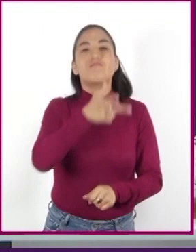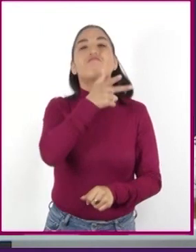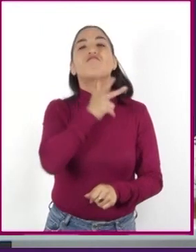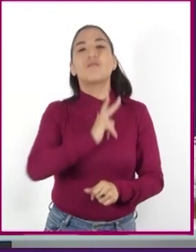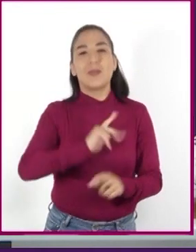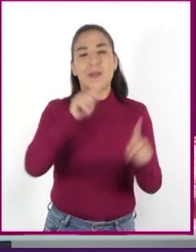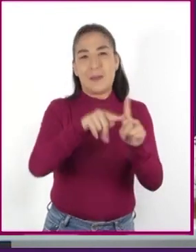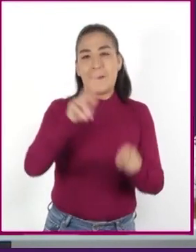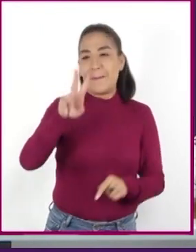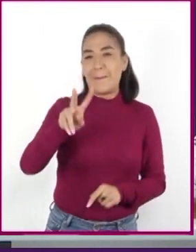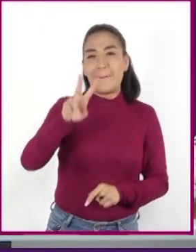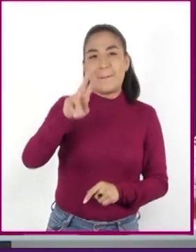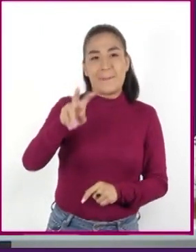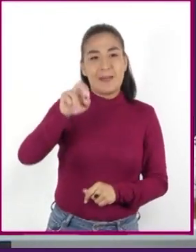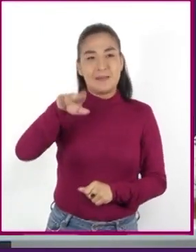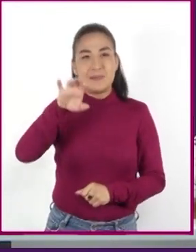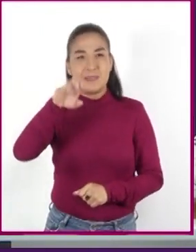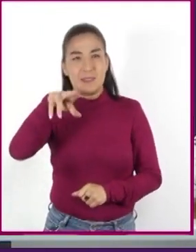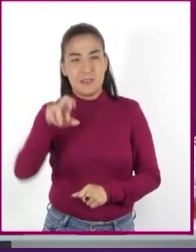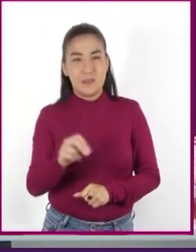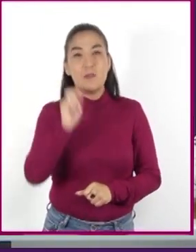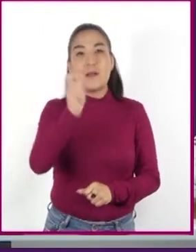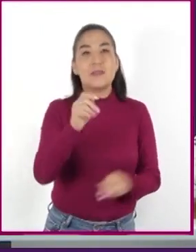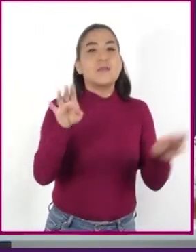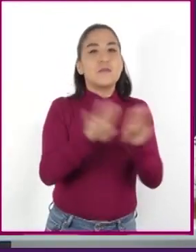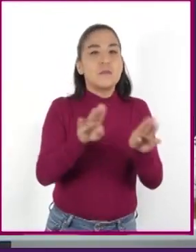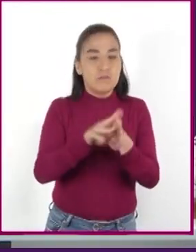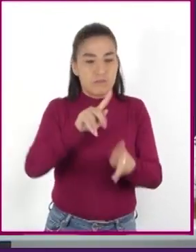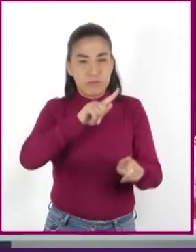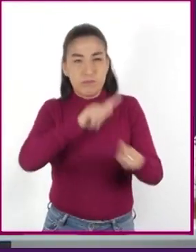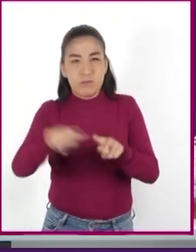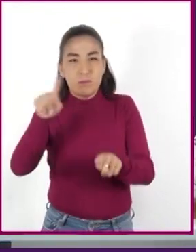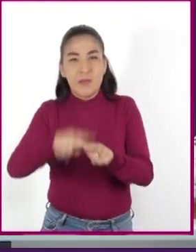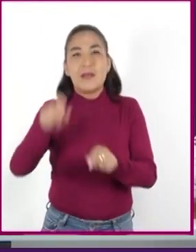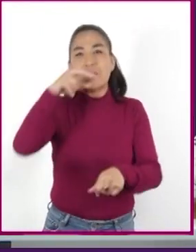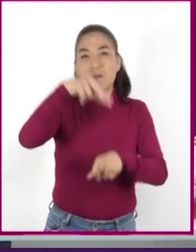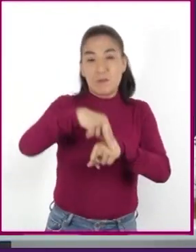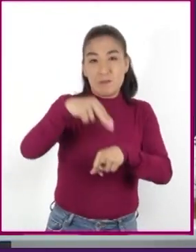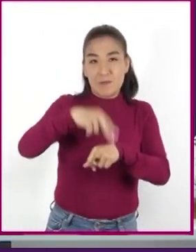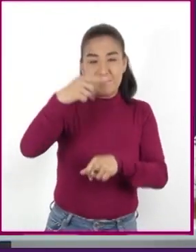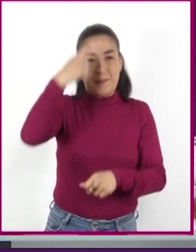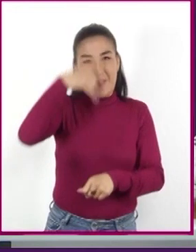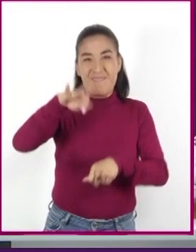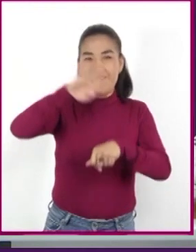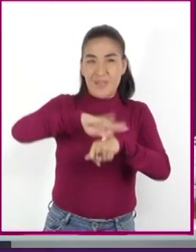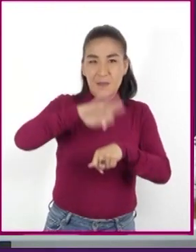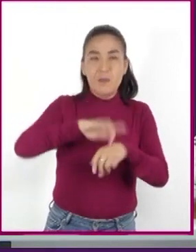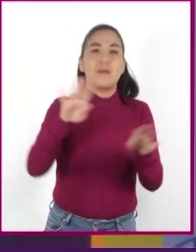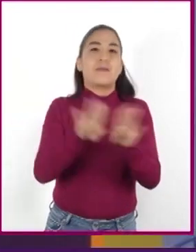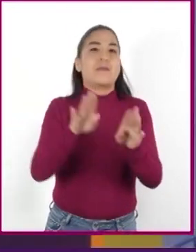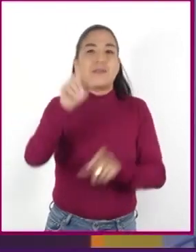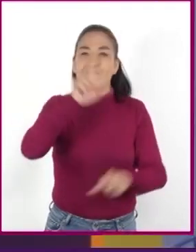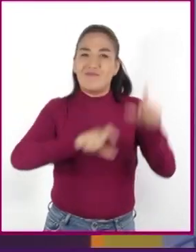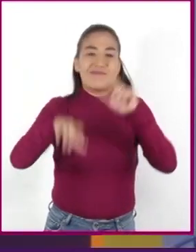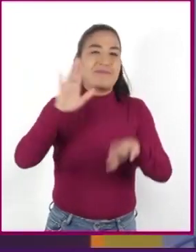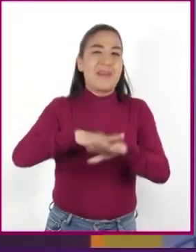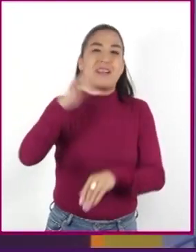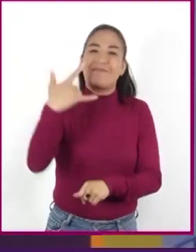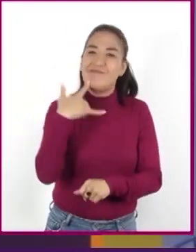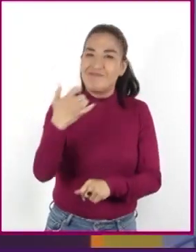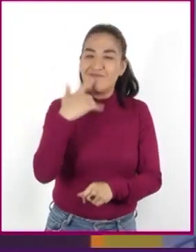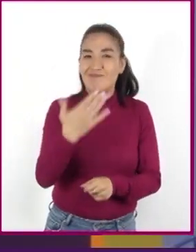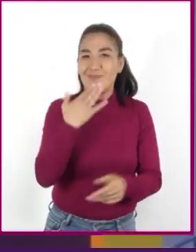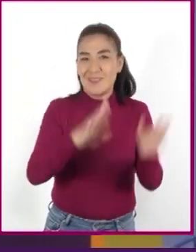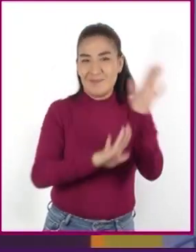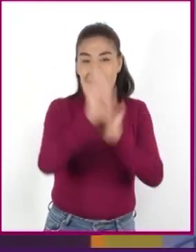llamada benceno. La síntesis de productos farmacéuticos ha sido uno de los grandes logros de la industria química. A finales